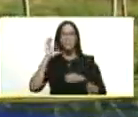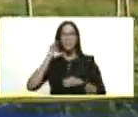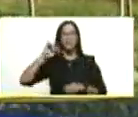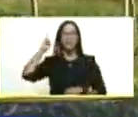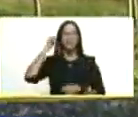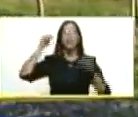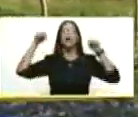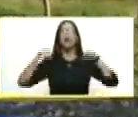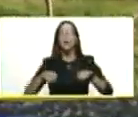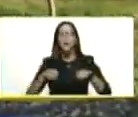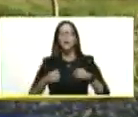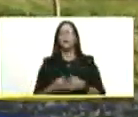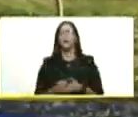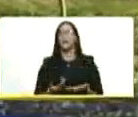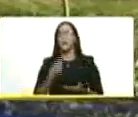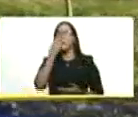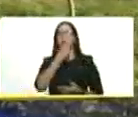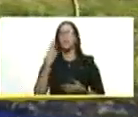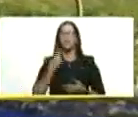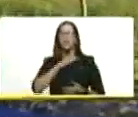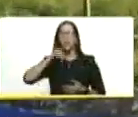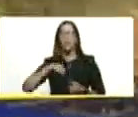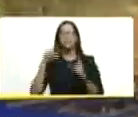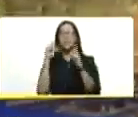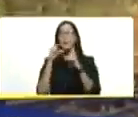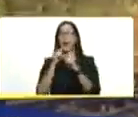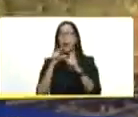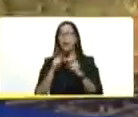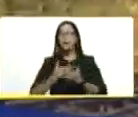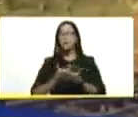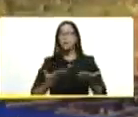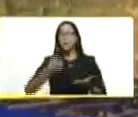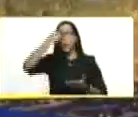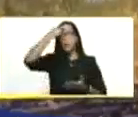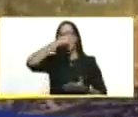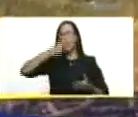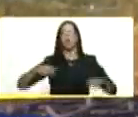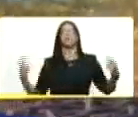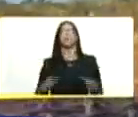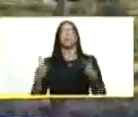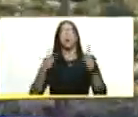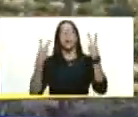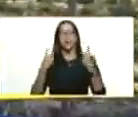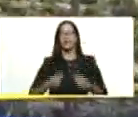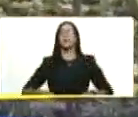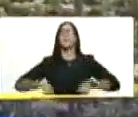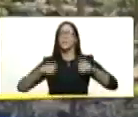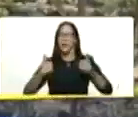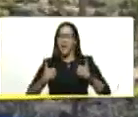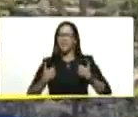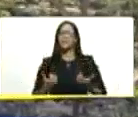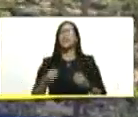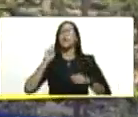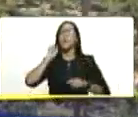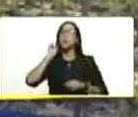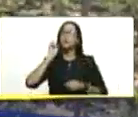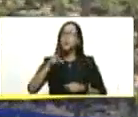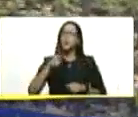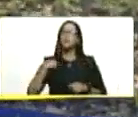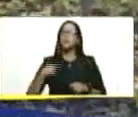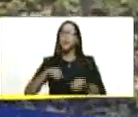hoy comprometer nuestra palabra como pueblo victorioso una vez más, que cuenta usted con